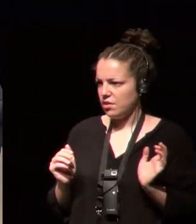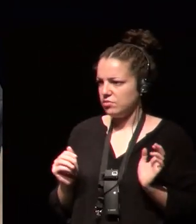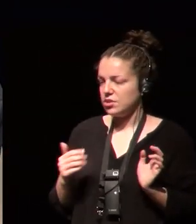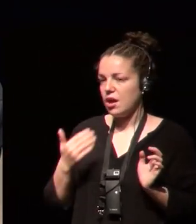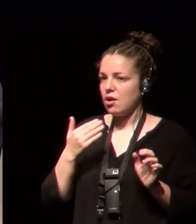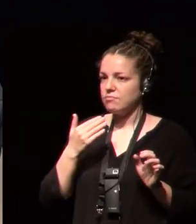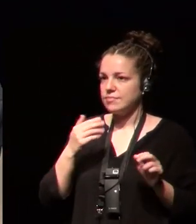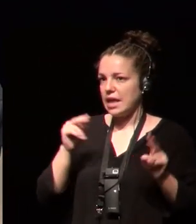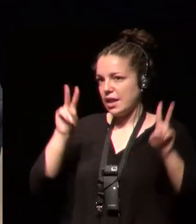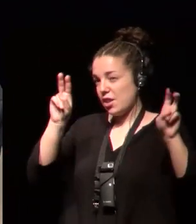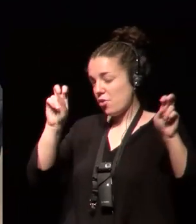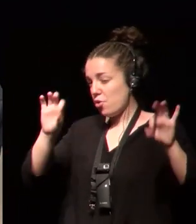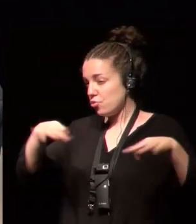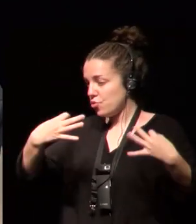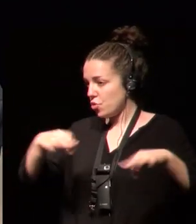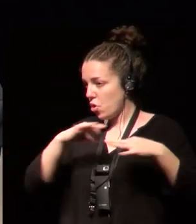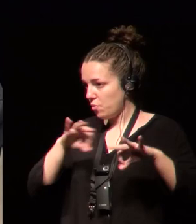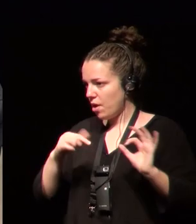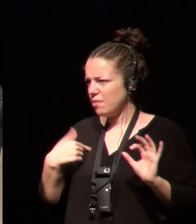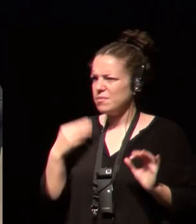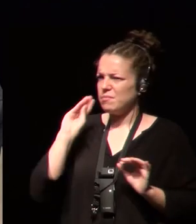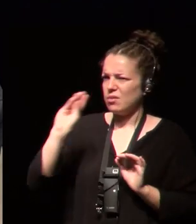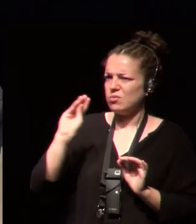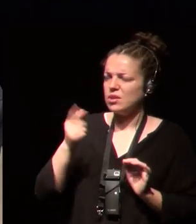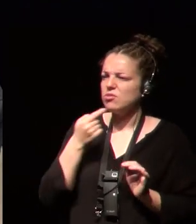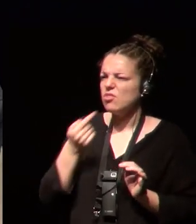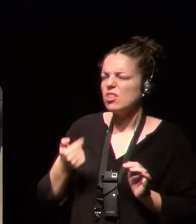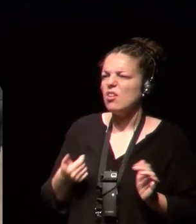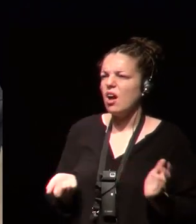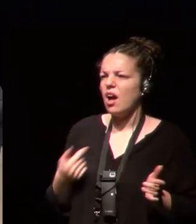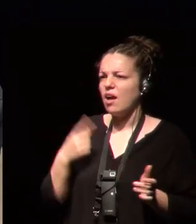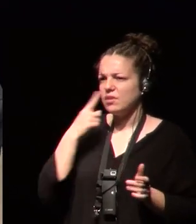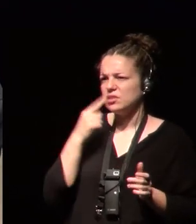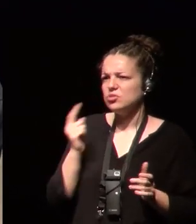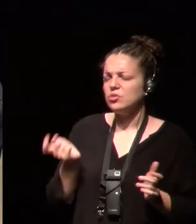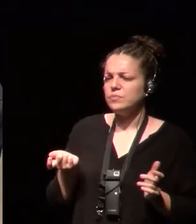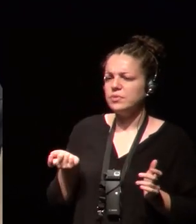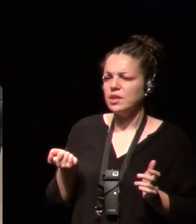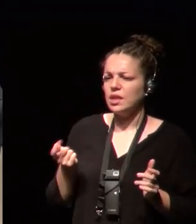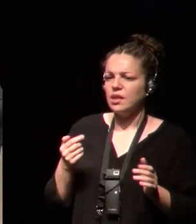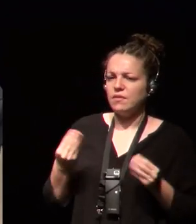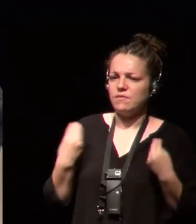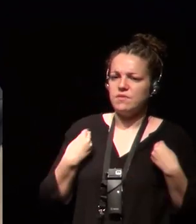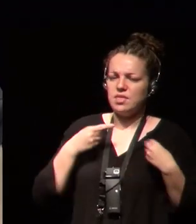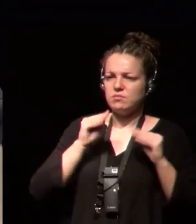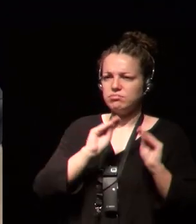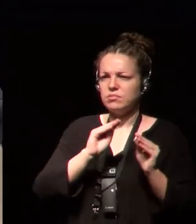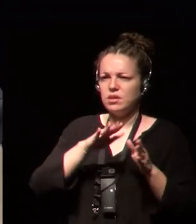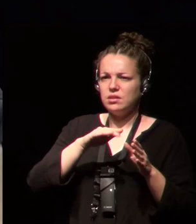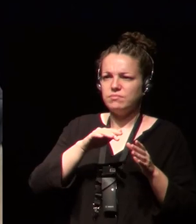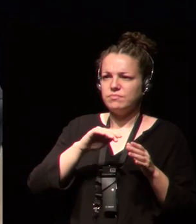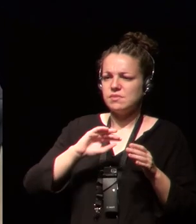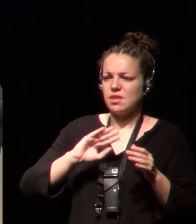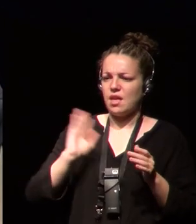Mi pregunta tiene que ver con cómo ha influido esto en todo este trabajo que usted desarrolla y esta manera de ver el mundo y cómo esto